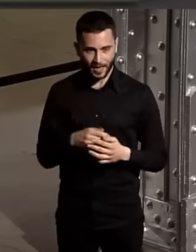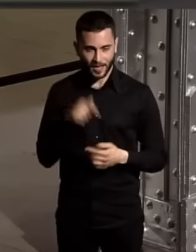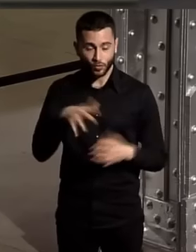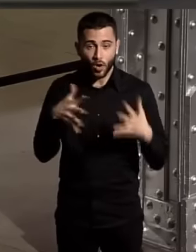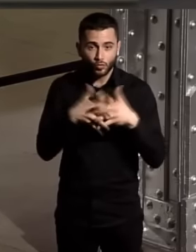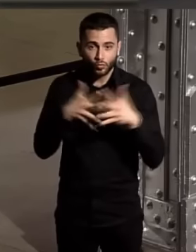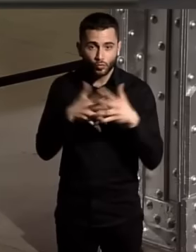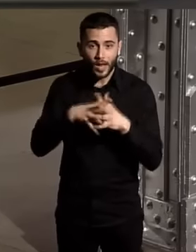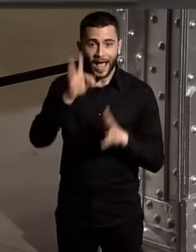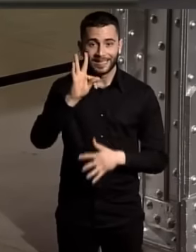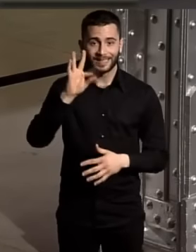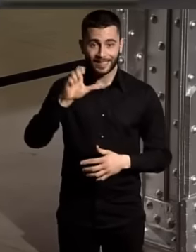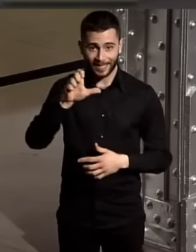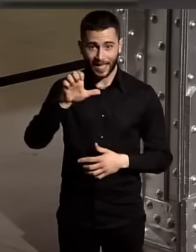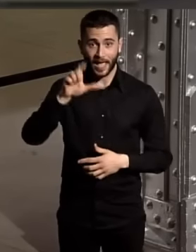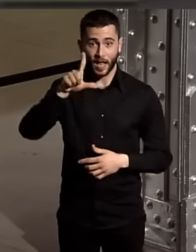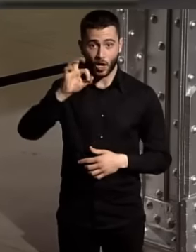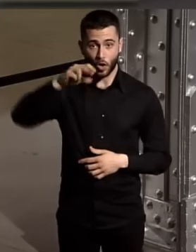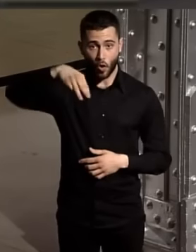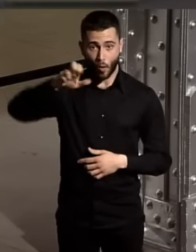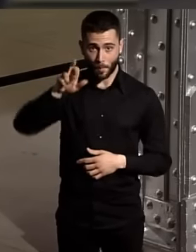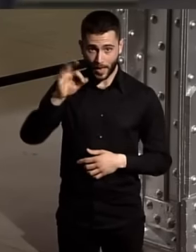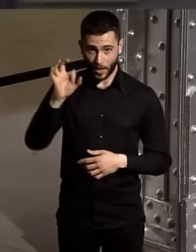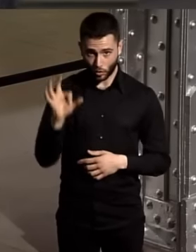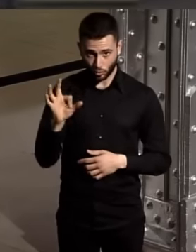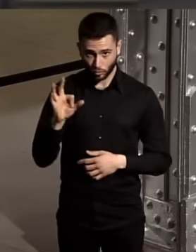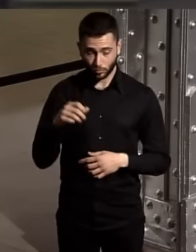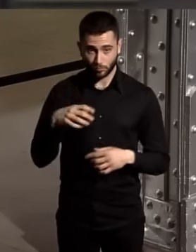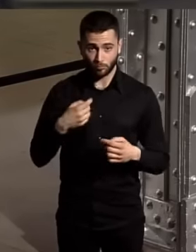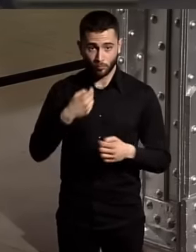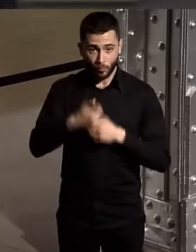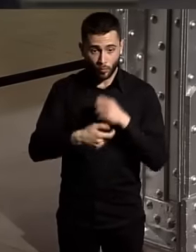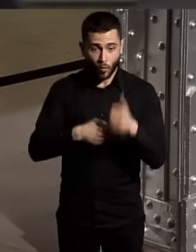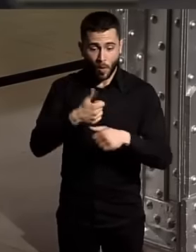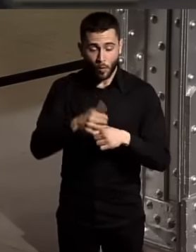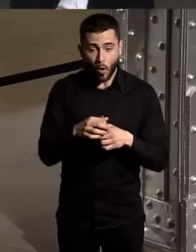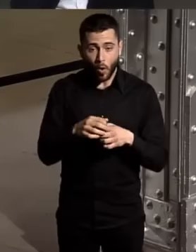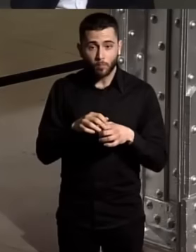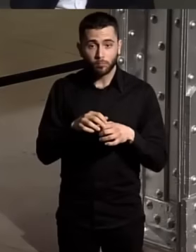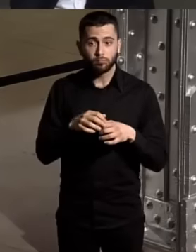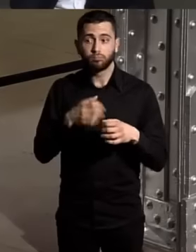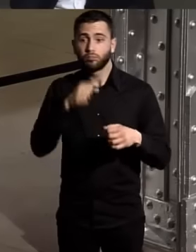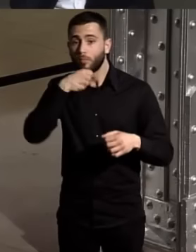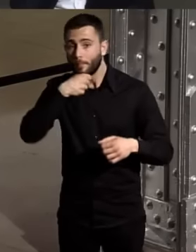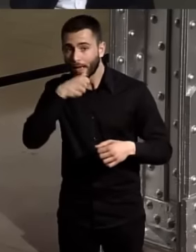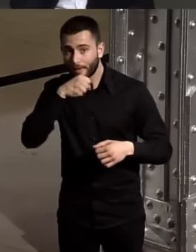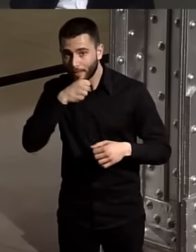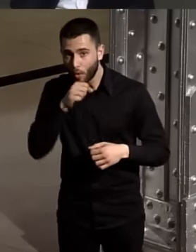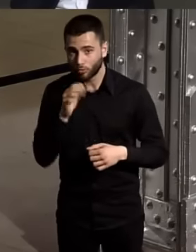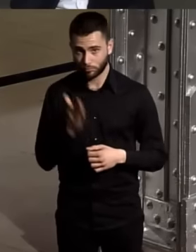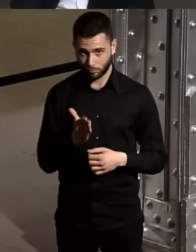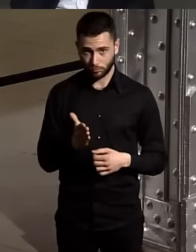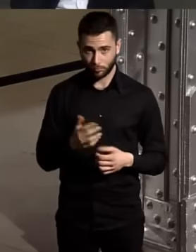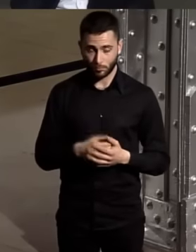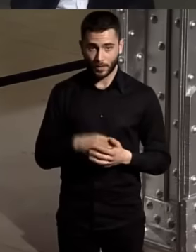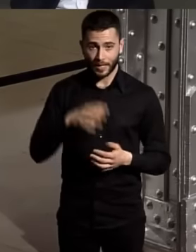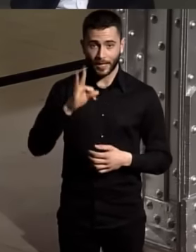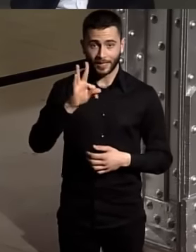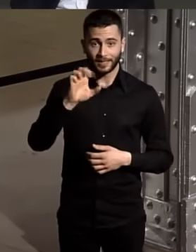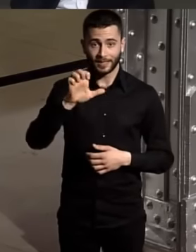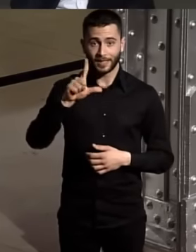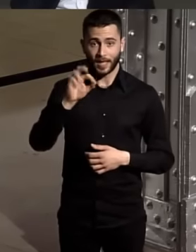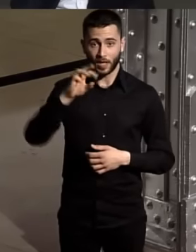estructuras que se llaman telómeros resulta que estos telómeros se van erosionando conforme vivimos conforme envejecemos y la telomerasa es la clave para que